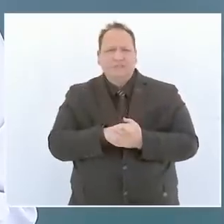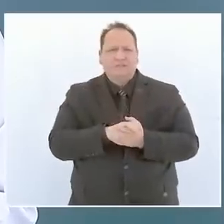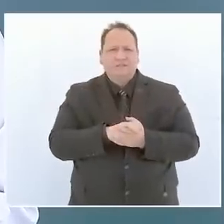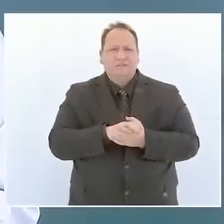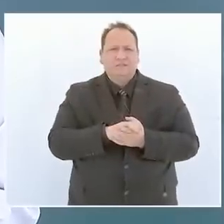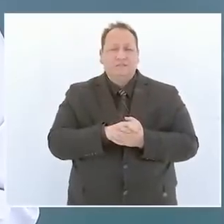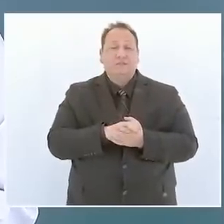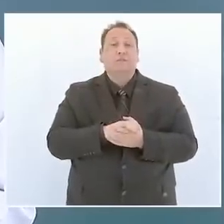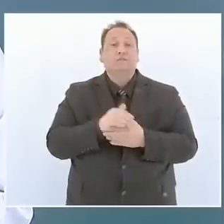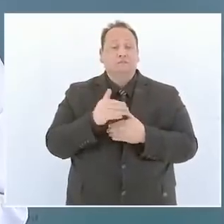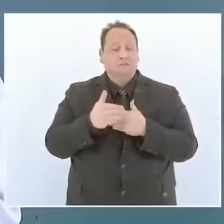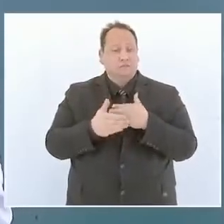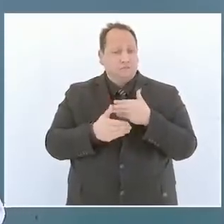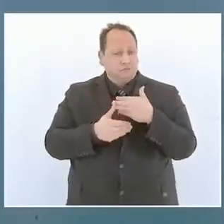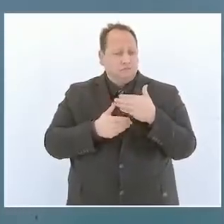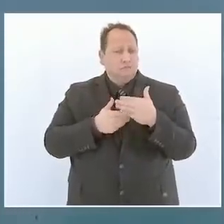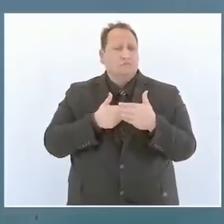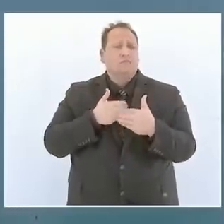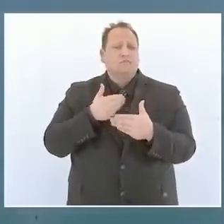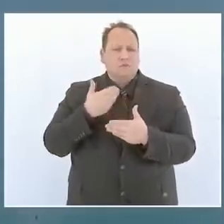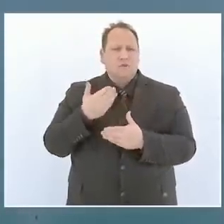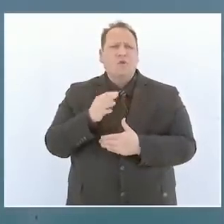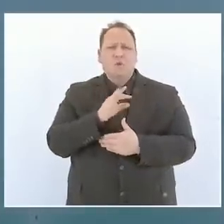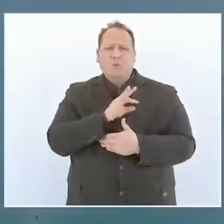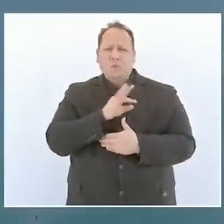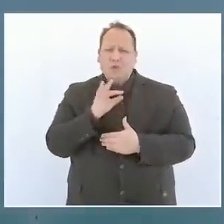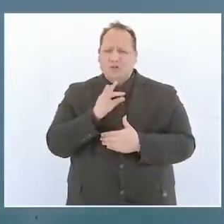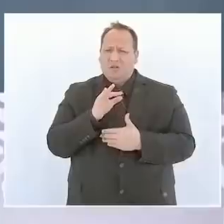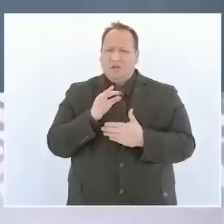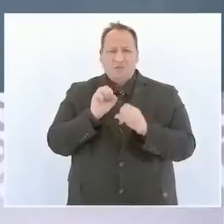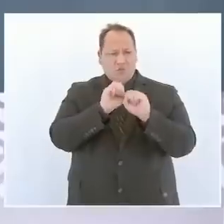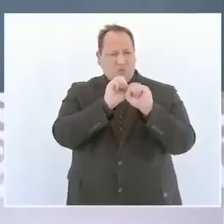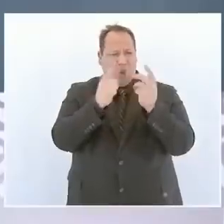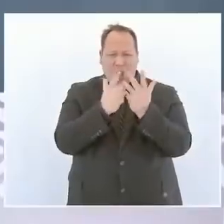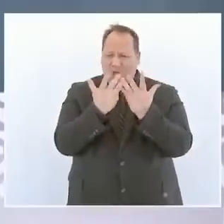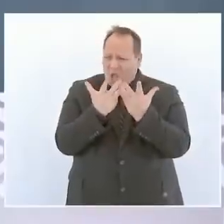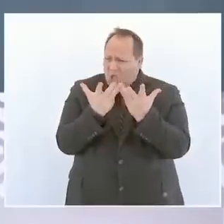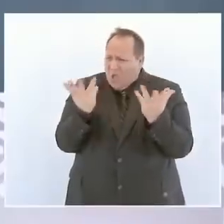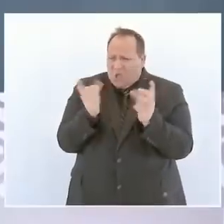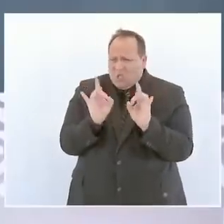hubiese habido un estallido social.